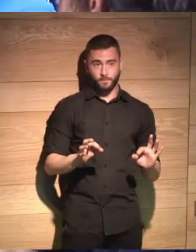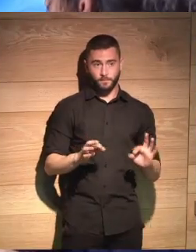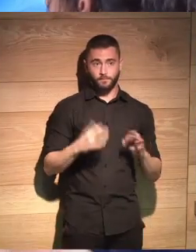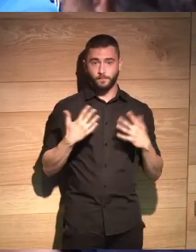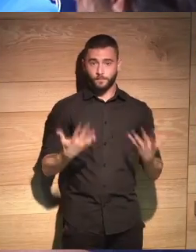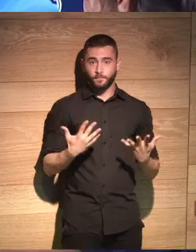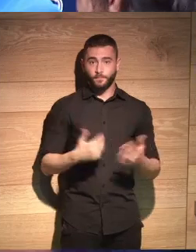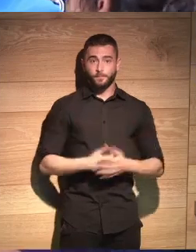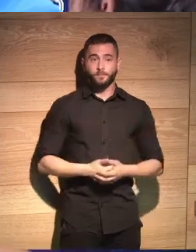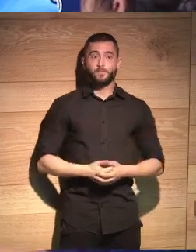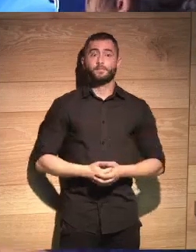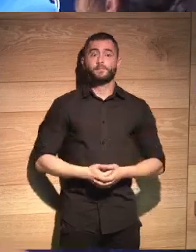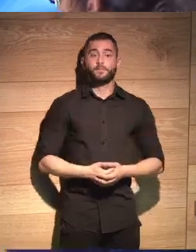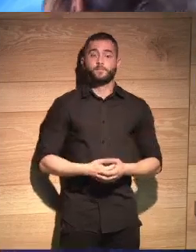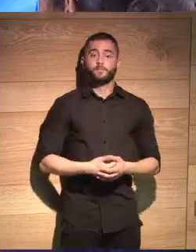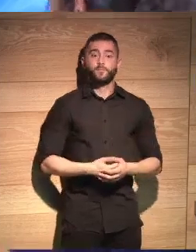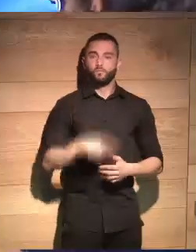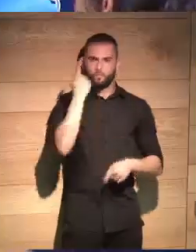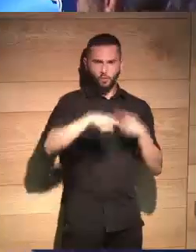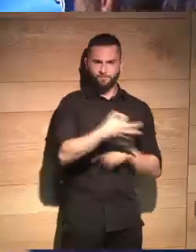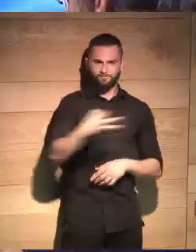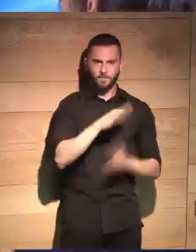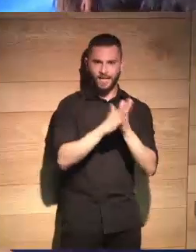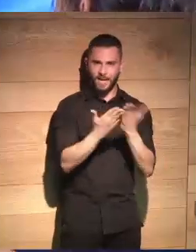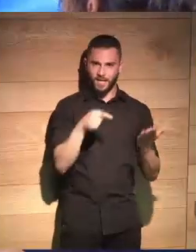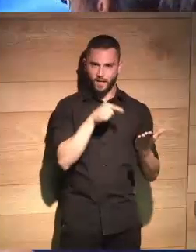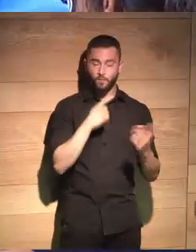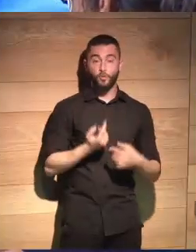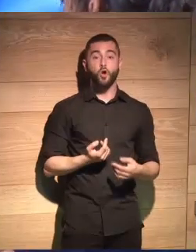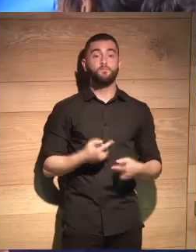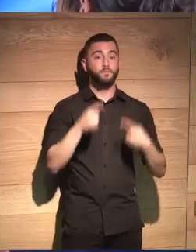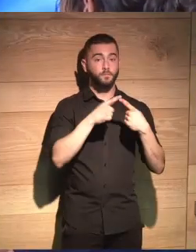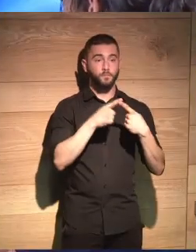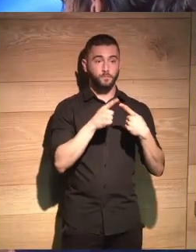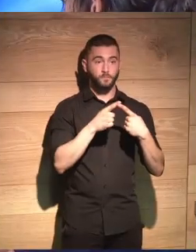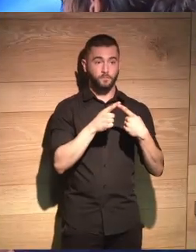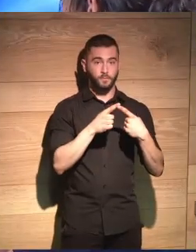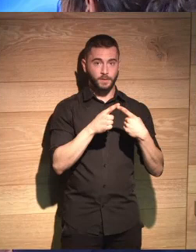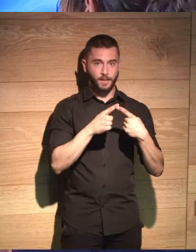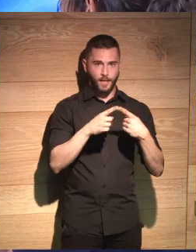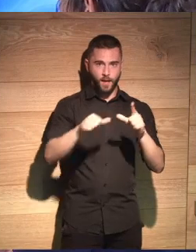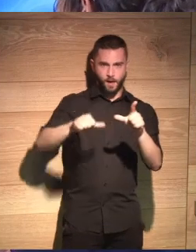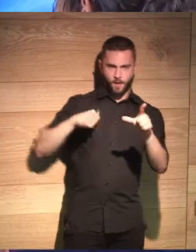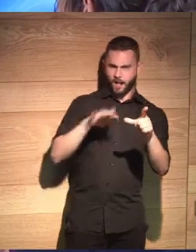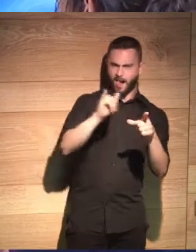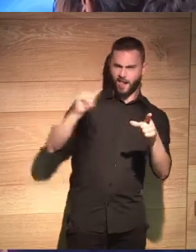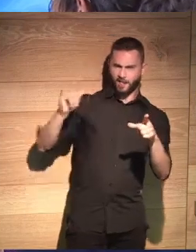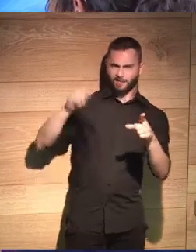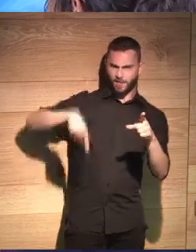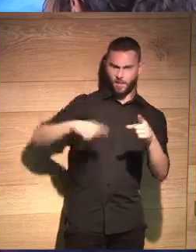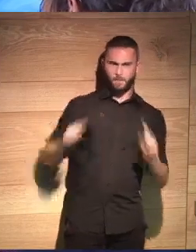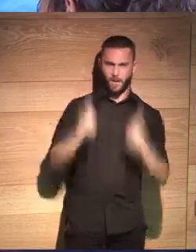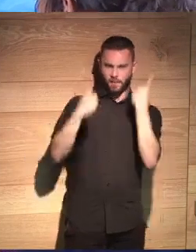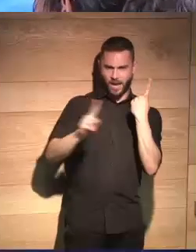uno de los grandes aciertos del libro es que no es el primero que lo hace, pero que